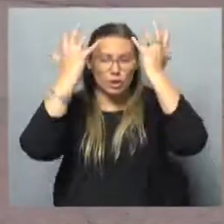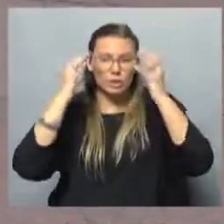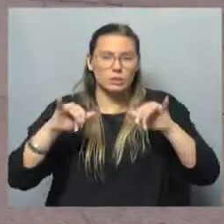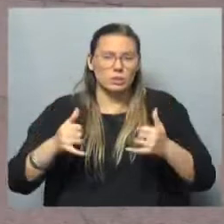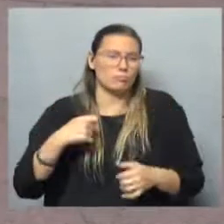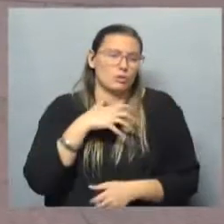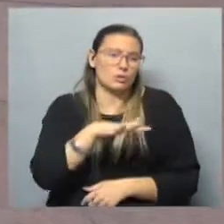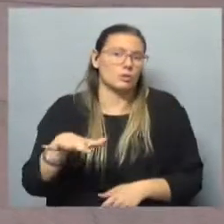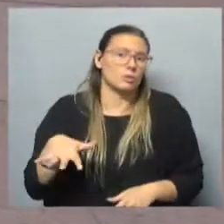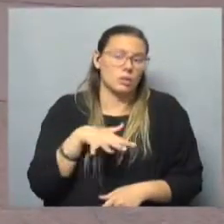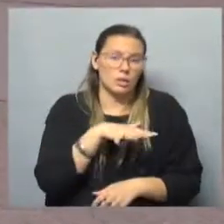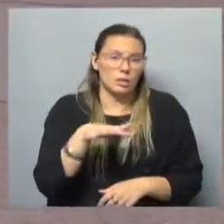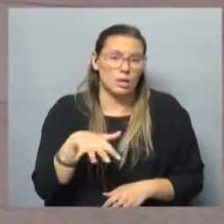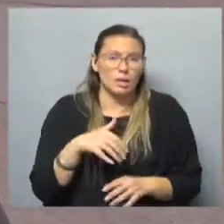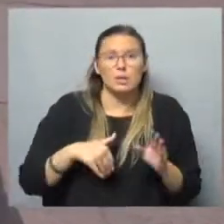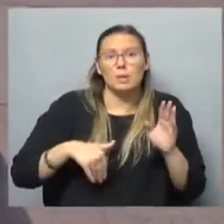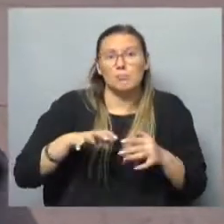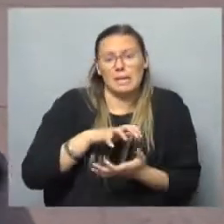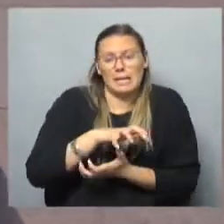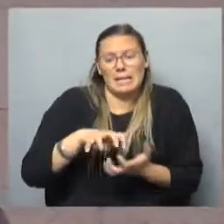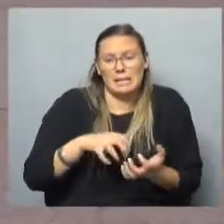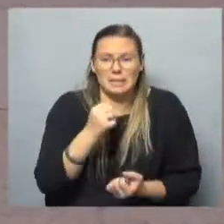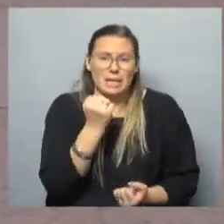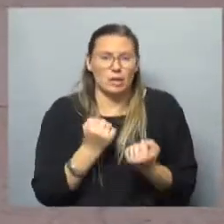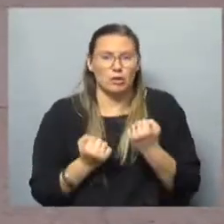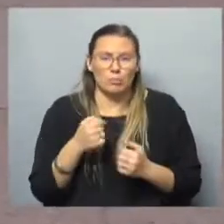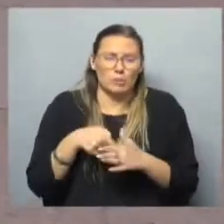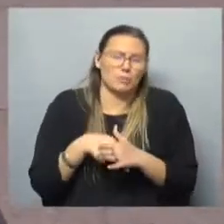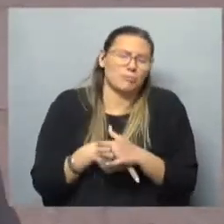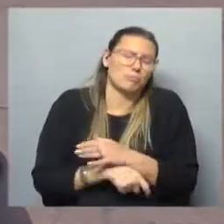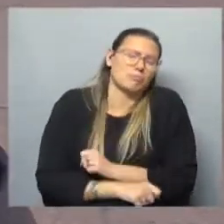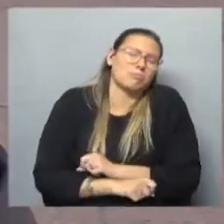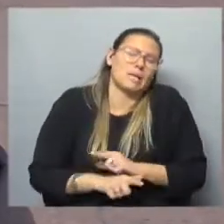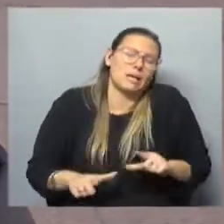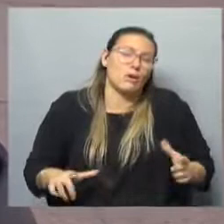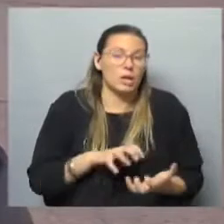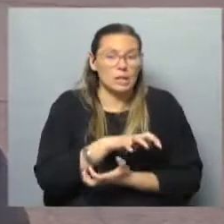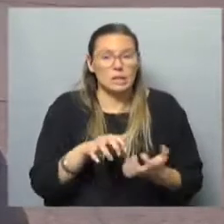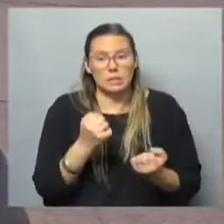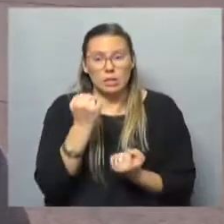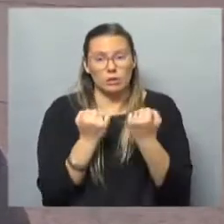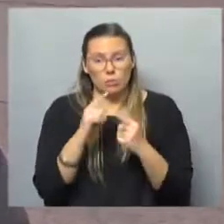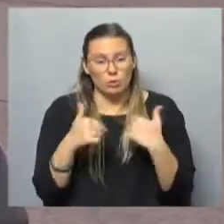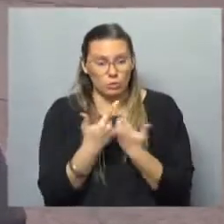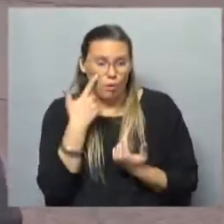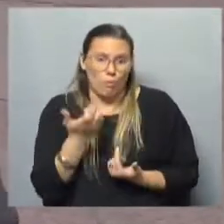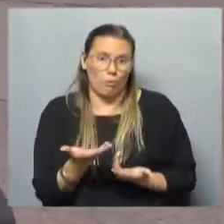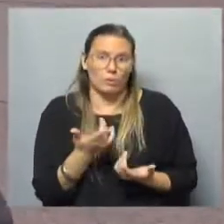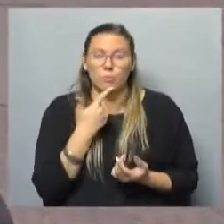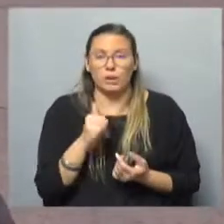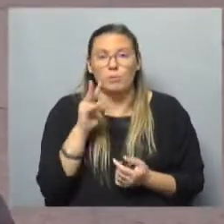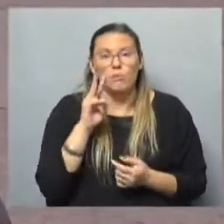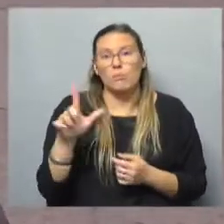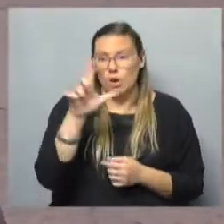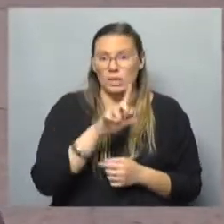en la sociedad y más con la crisis económica que se profundizó. Cuando hay una crisis económica nosotros vemos, por ejemplo, los